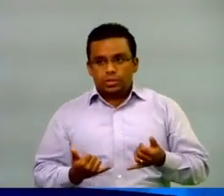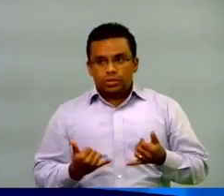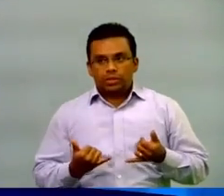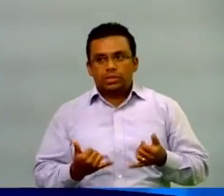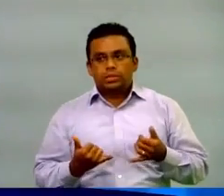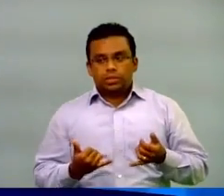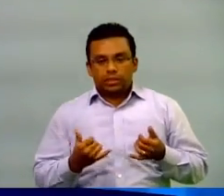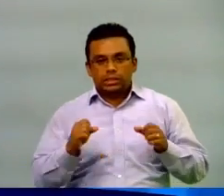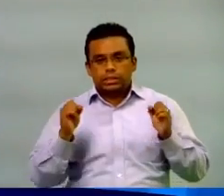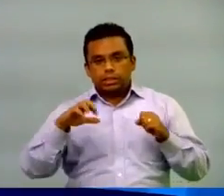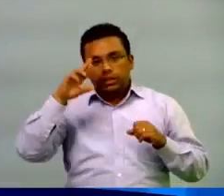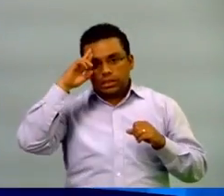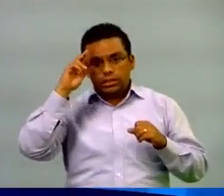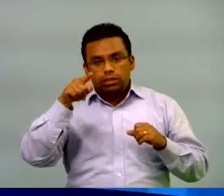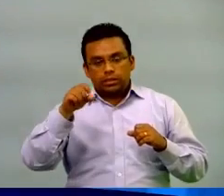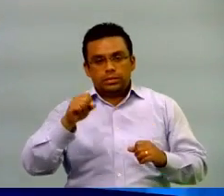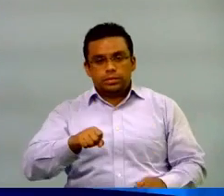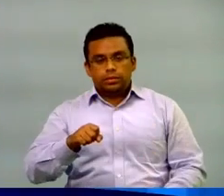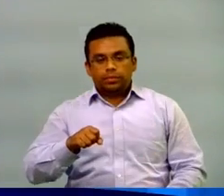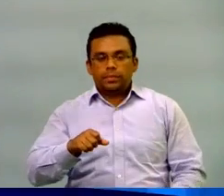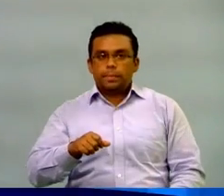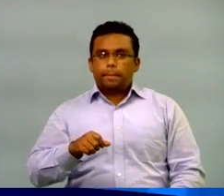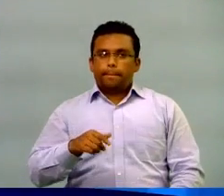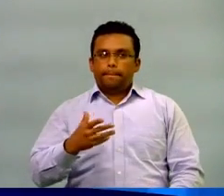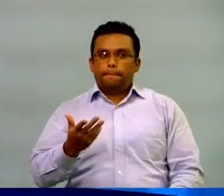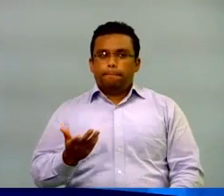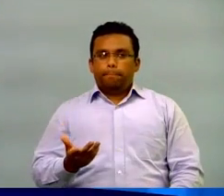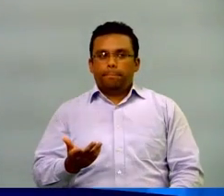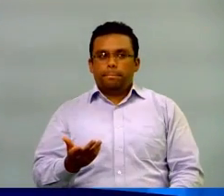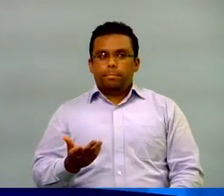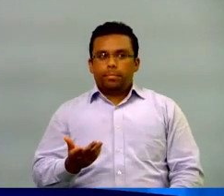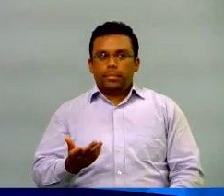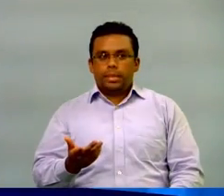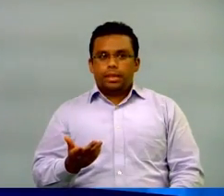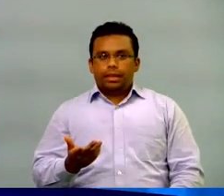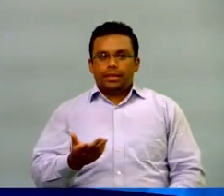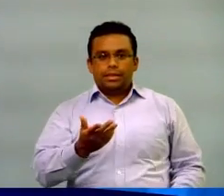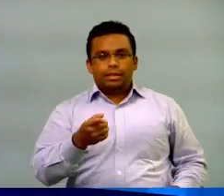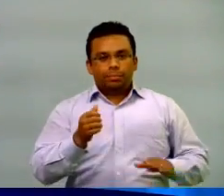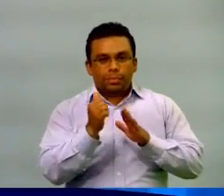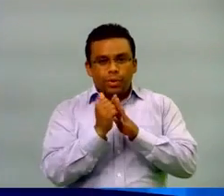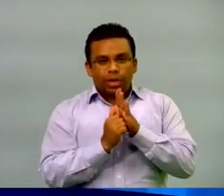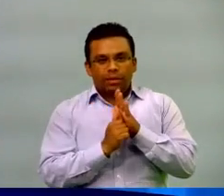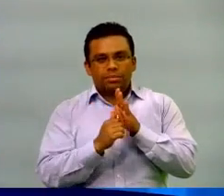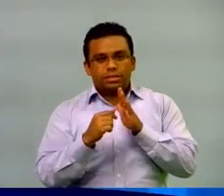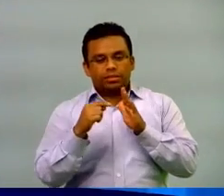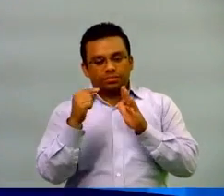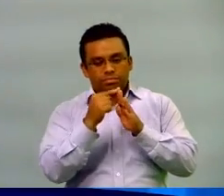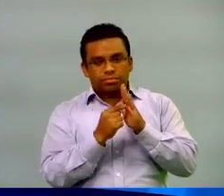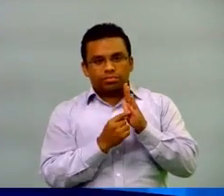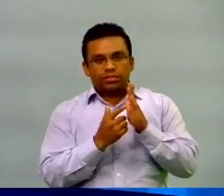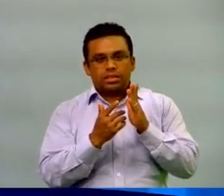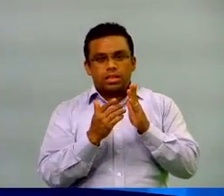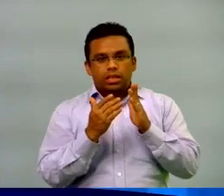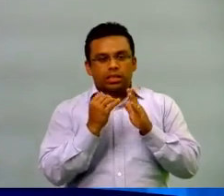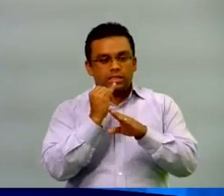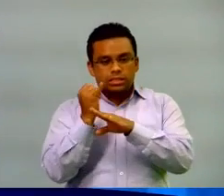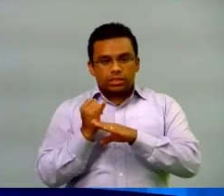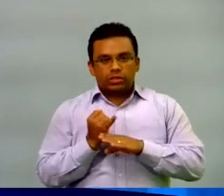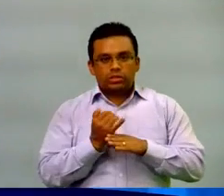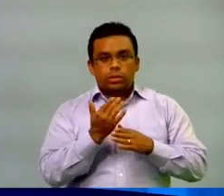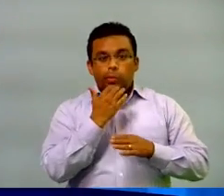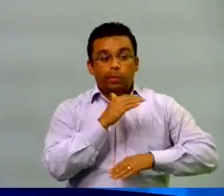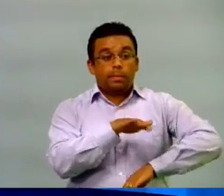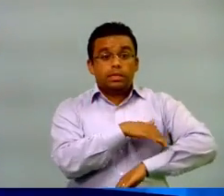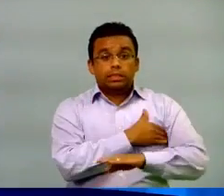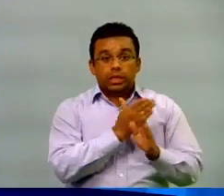asociación, y es así como estos programas y cómo estas instituciones, Ministerio de